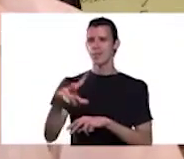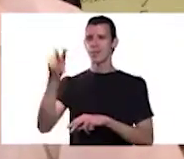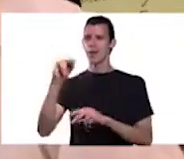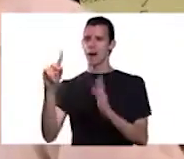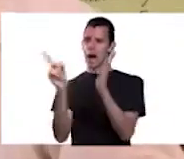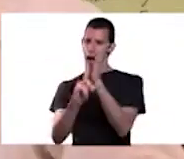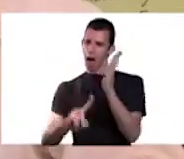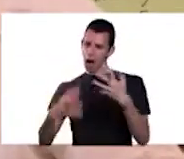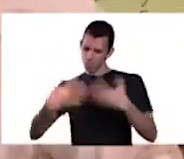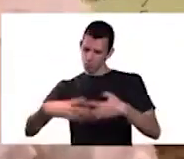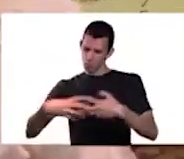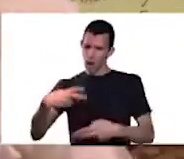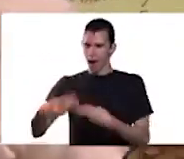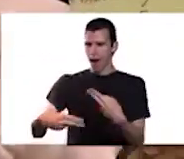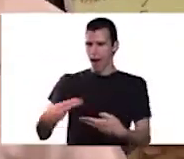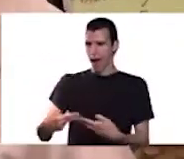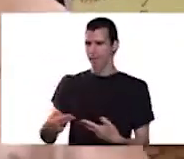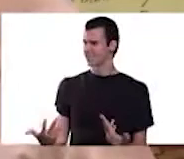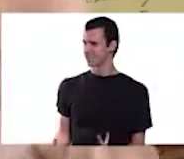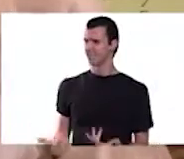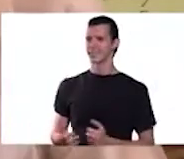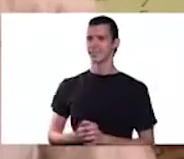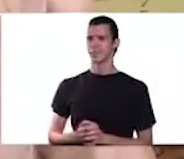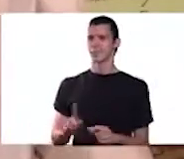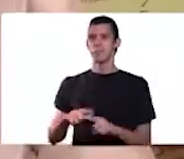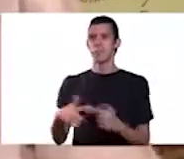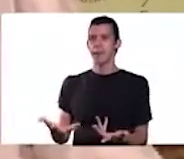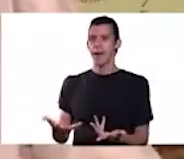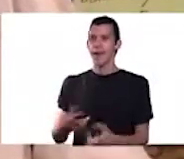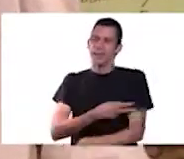fuentes de energía. Búsqueda de nuevas fuentes de energía, ¿por qué?